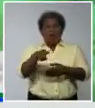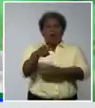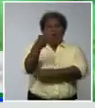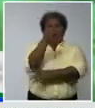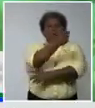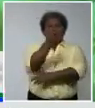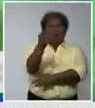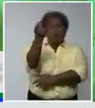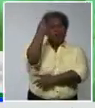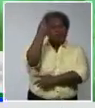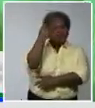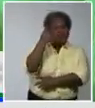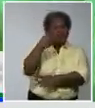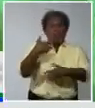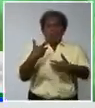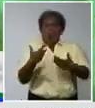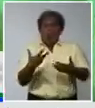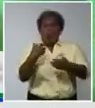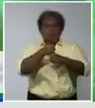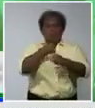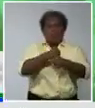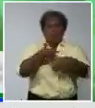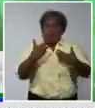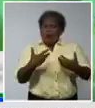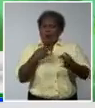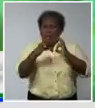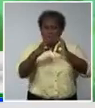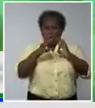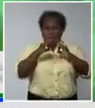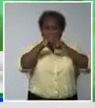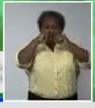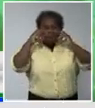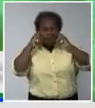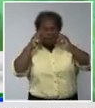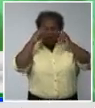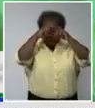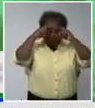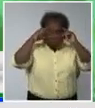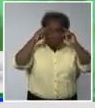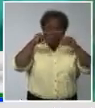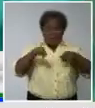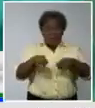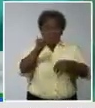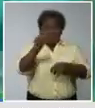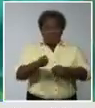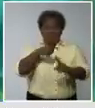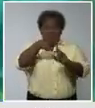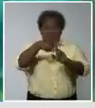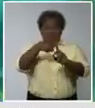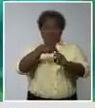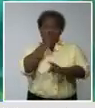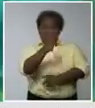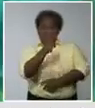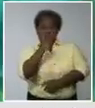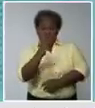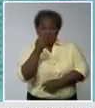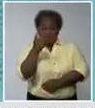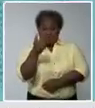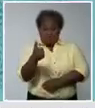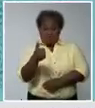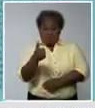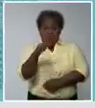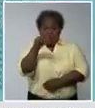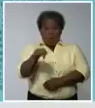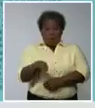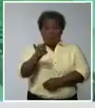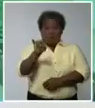debemos trabajar, cómo debemos protegernos y sobre todo, ante un paciente positivo, poderlo asistir. Hoy se reporta el